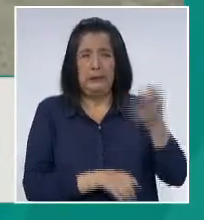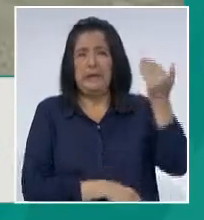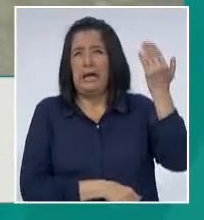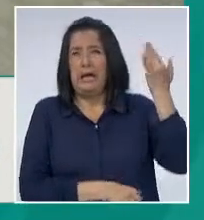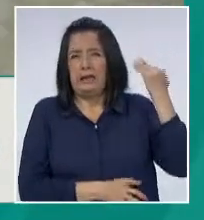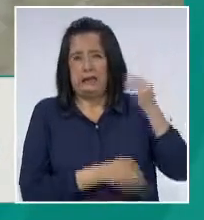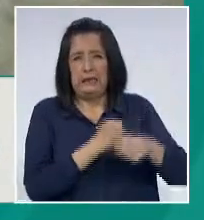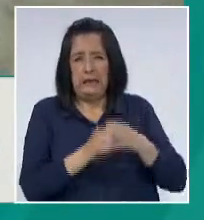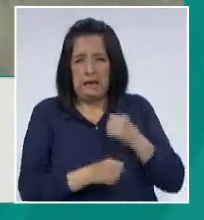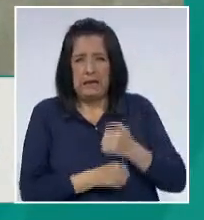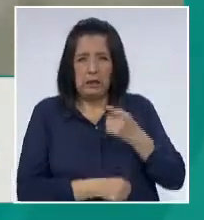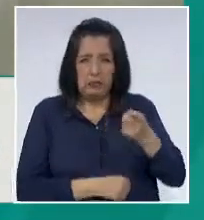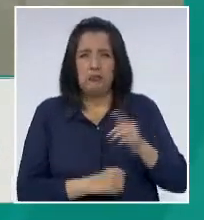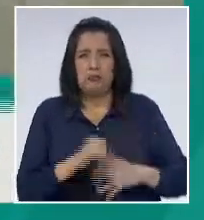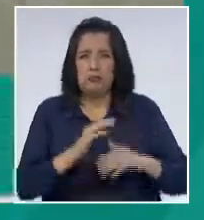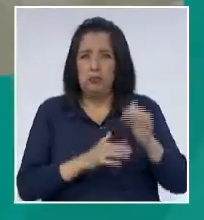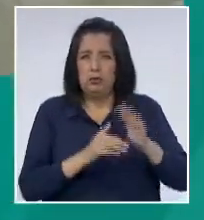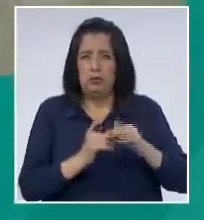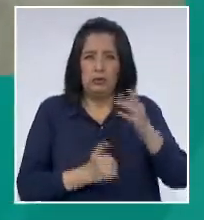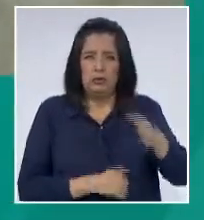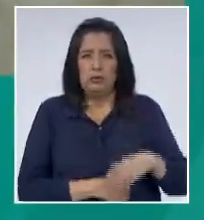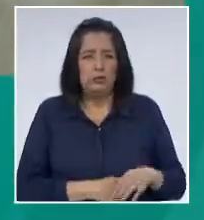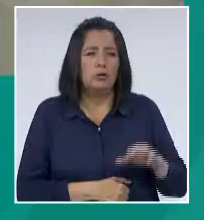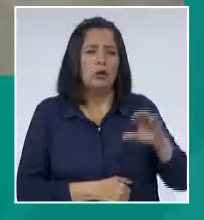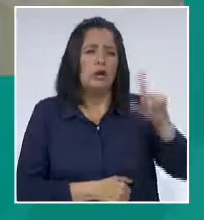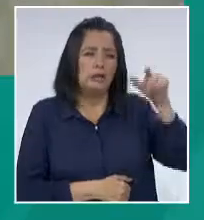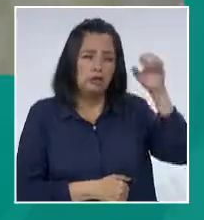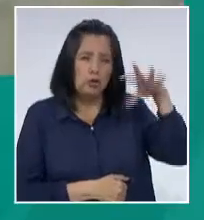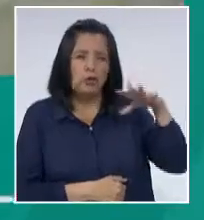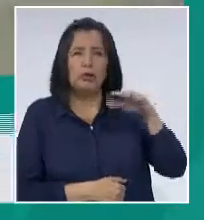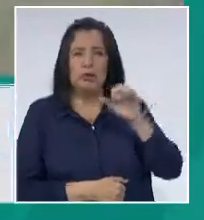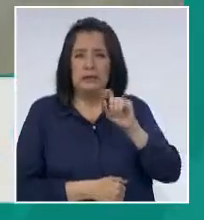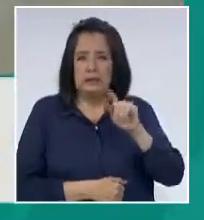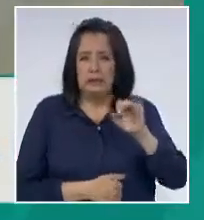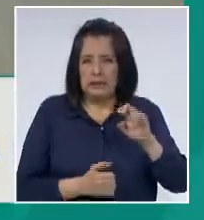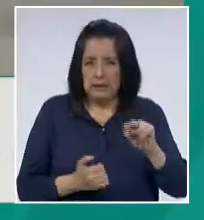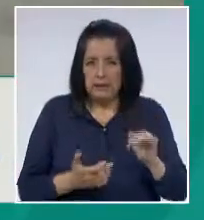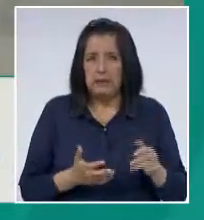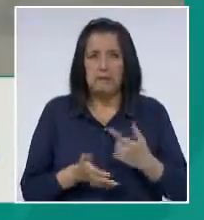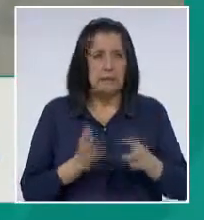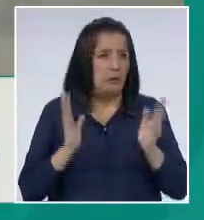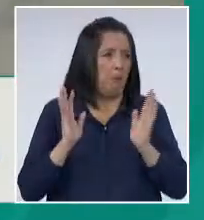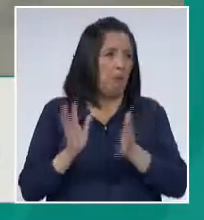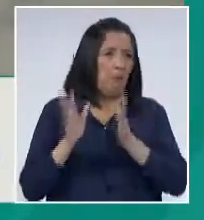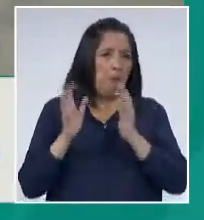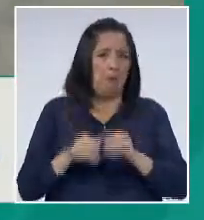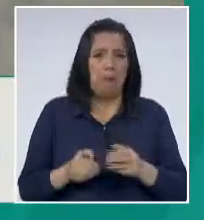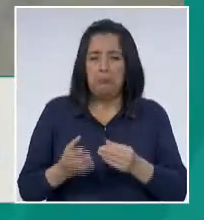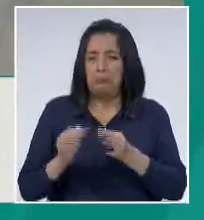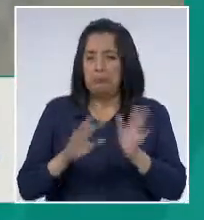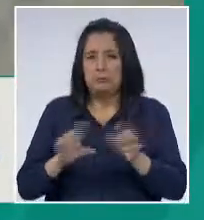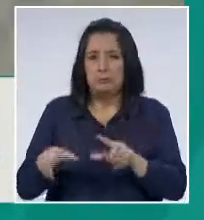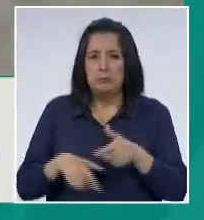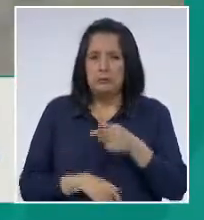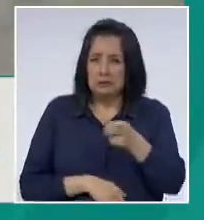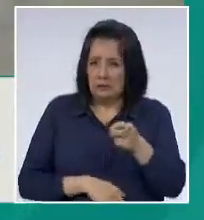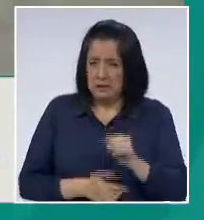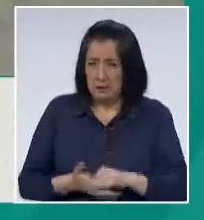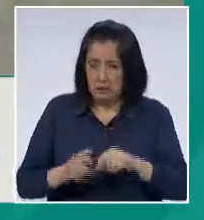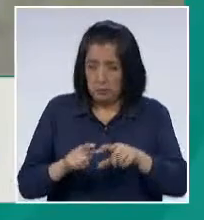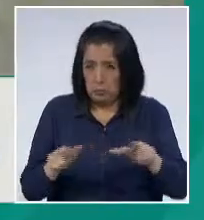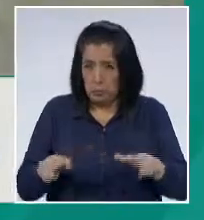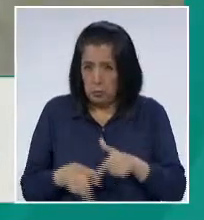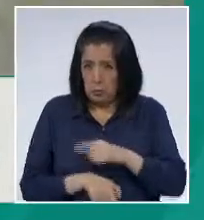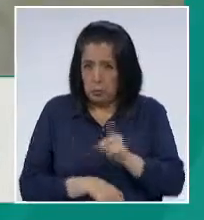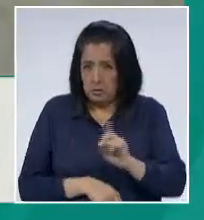años una de las obras que llevó incluso a Castañeda del Ocio a la reelección, pero que ha quedado en abandono en muchos lugares. Cristian, esta es una zona que entendemos